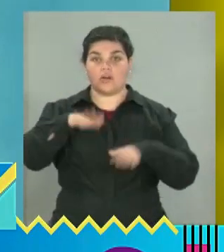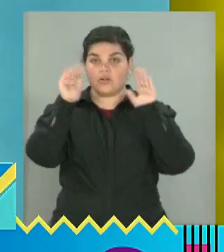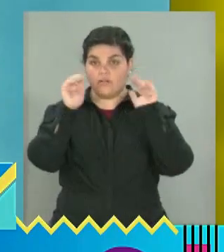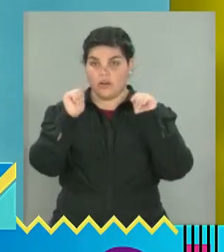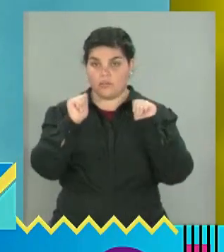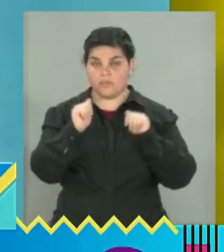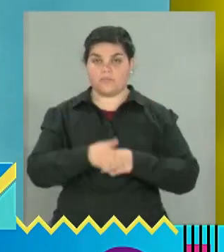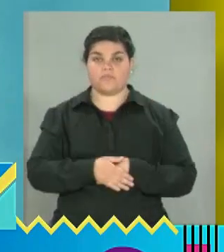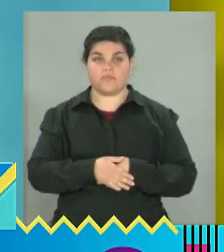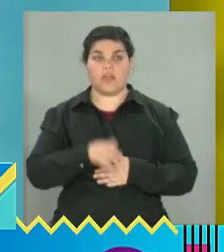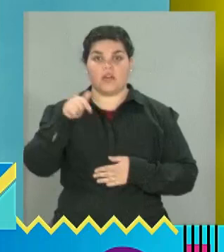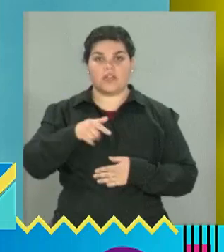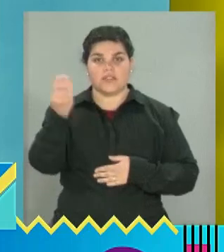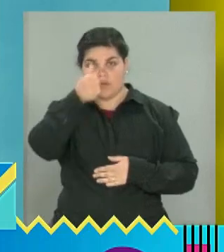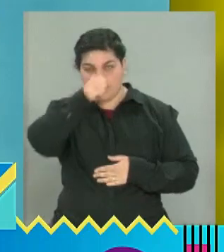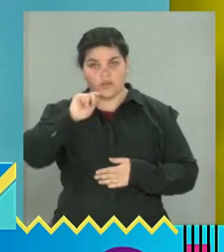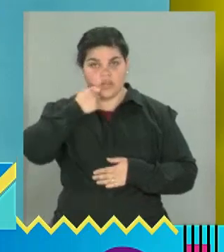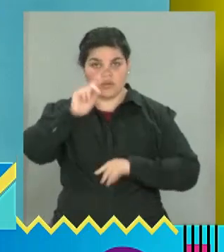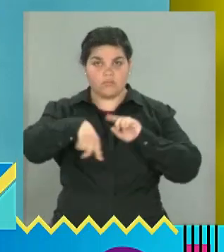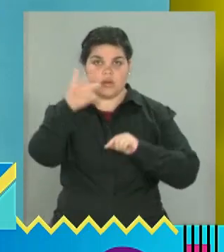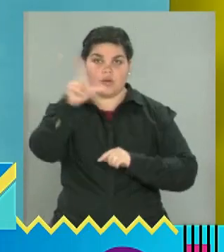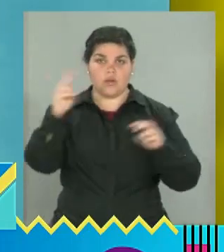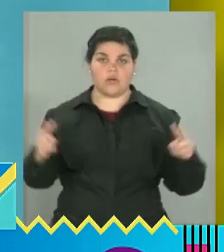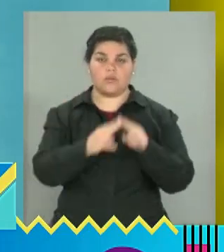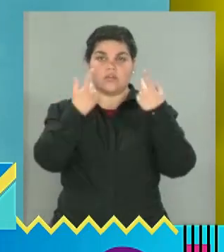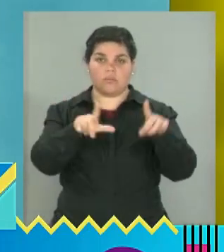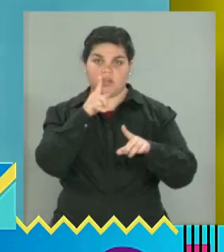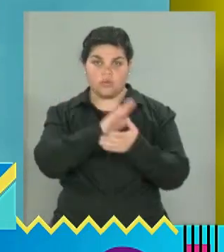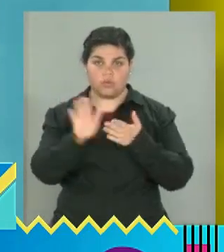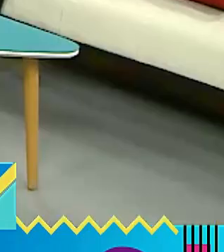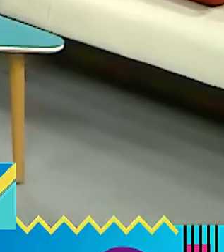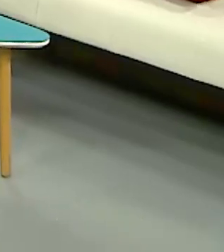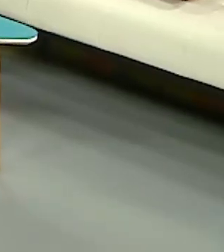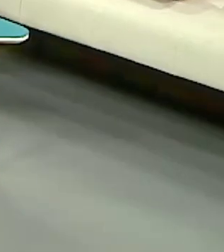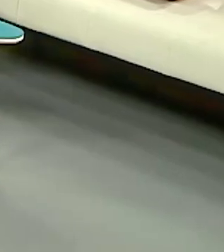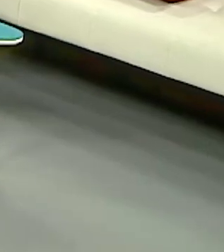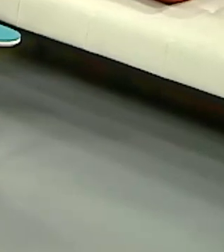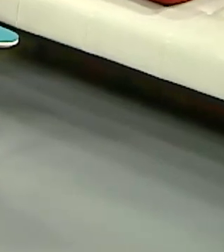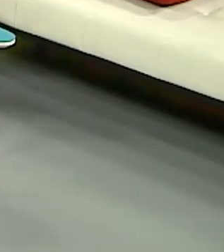a despedir. Buen fin de semana para todos. Nos encontramos el lunes en un nuevo Distintos Parecidos. Chau, chau.